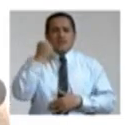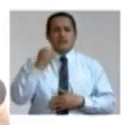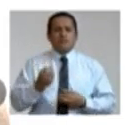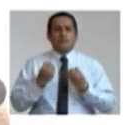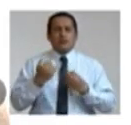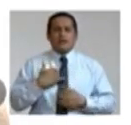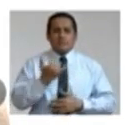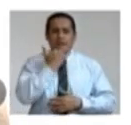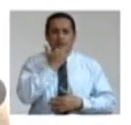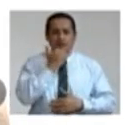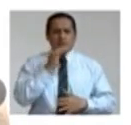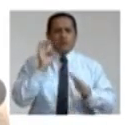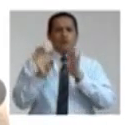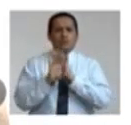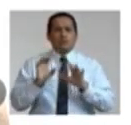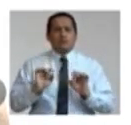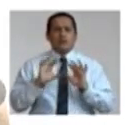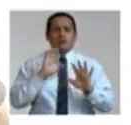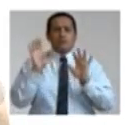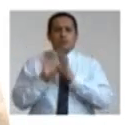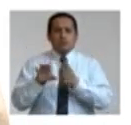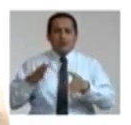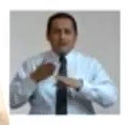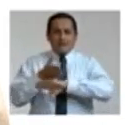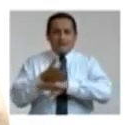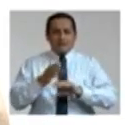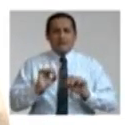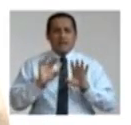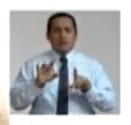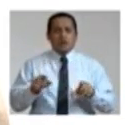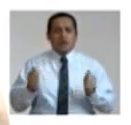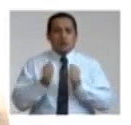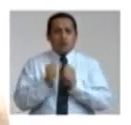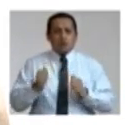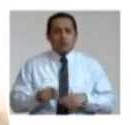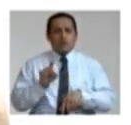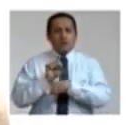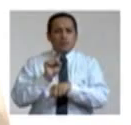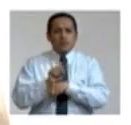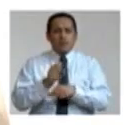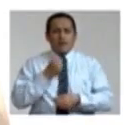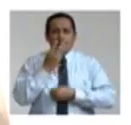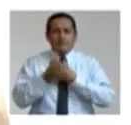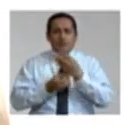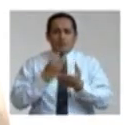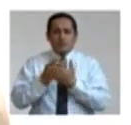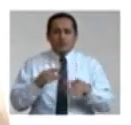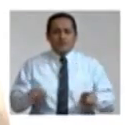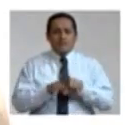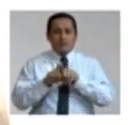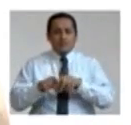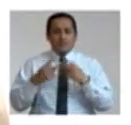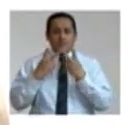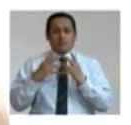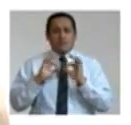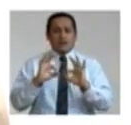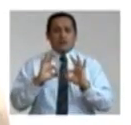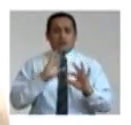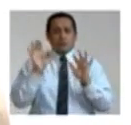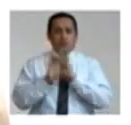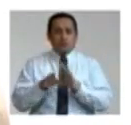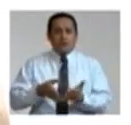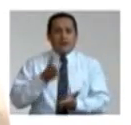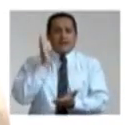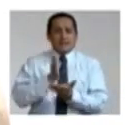este derecho? Porque ¿qué sucedería si se accede a través de la educación a información que podría clasificarse